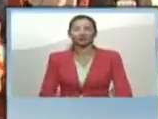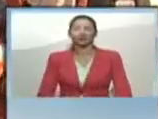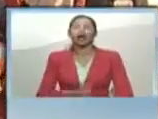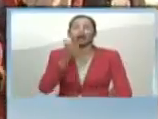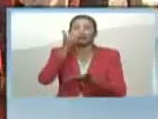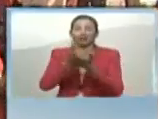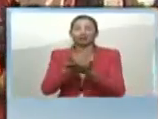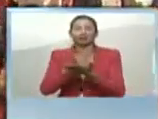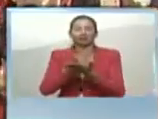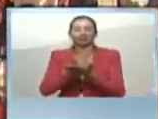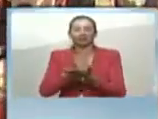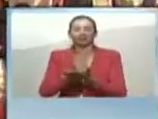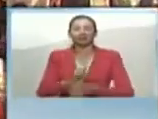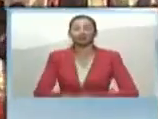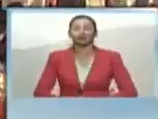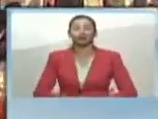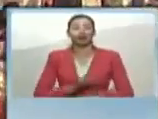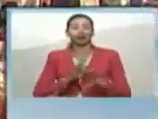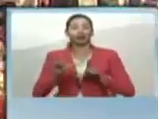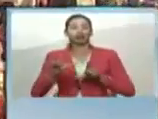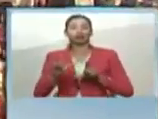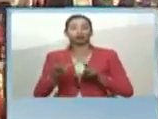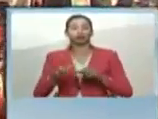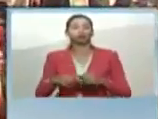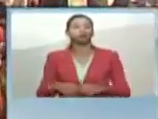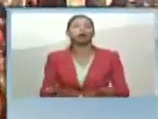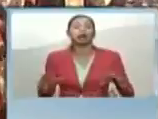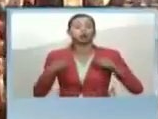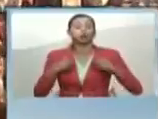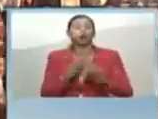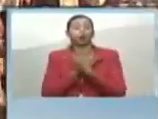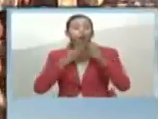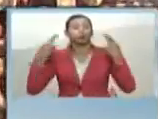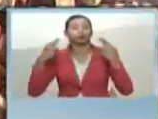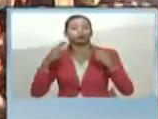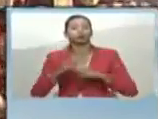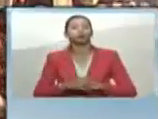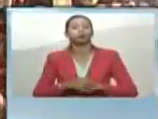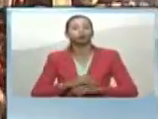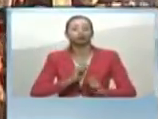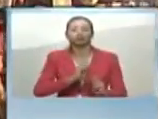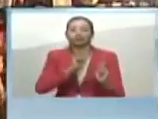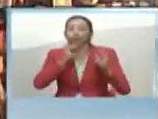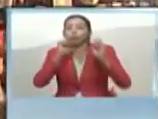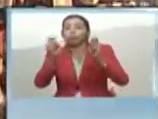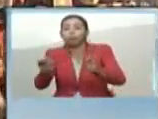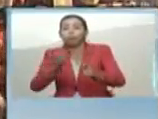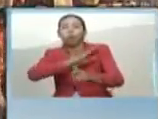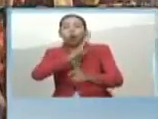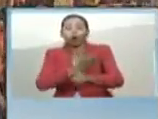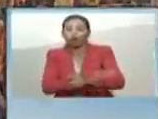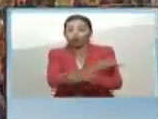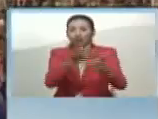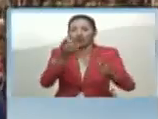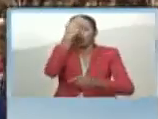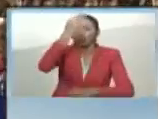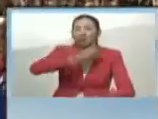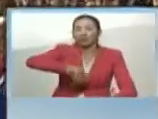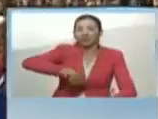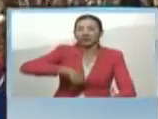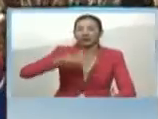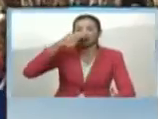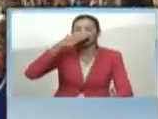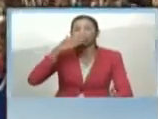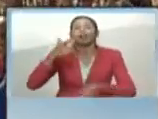ustedes investidos e investidas del poder suficiente como Consejo Presidencial